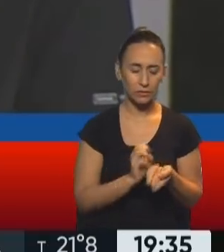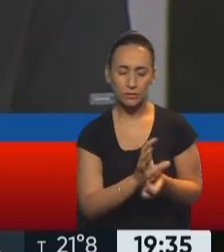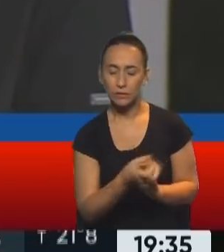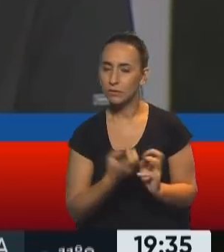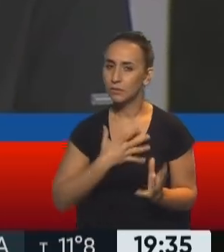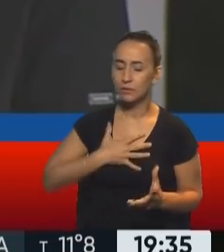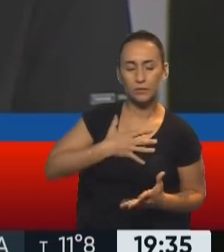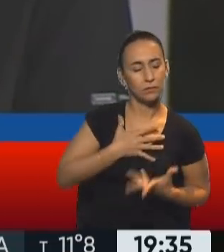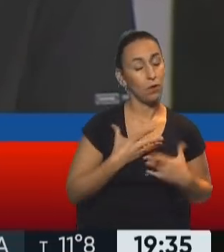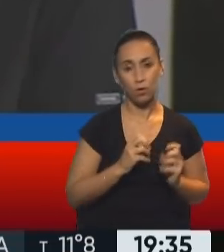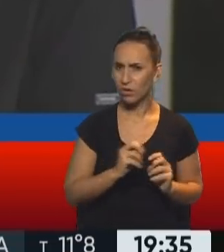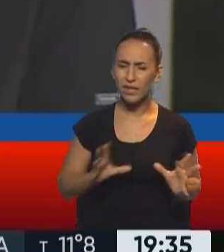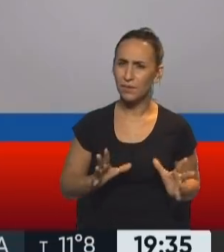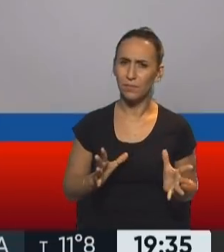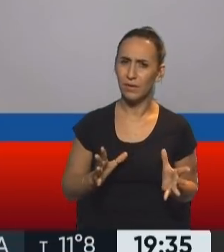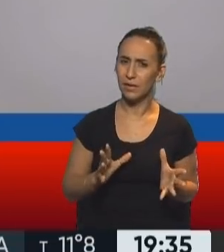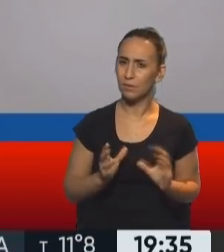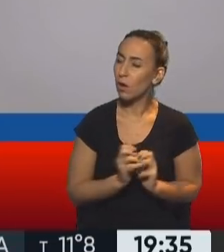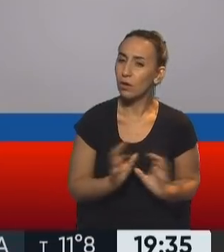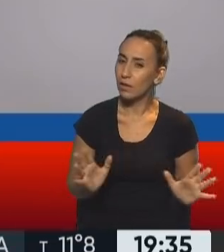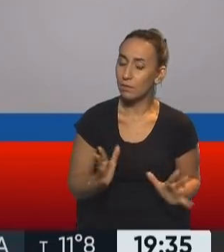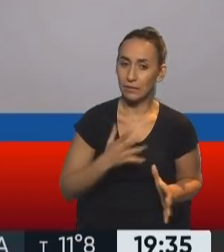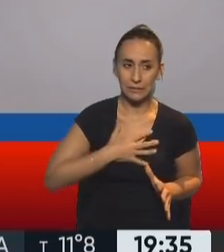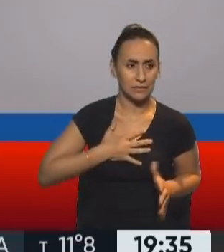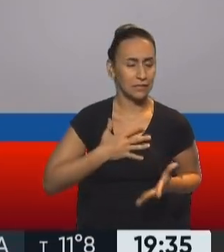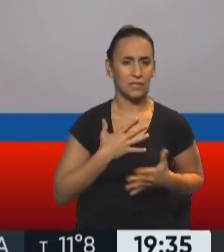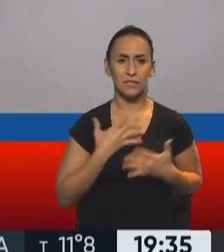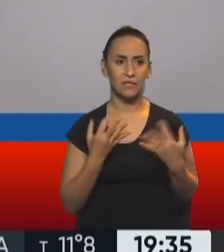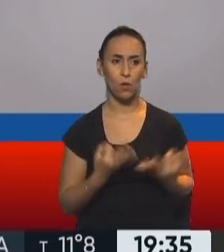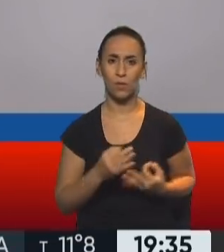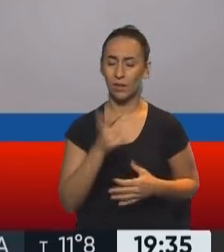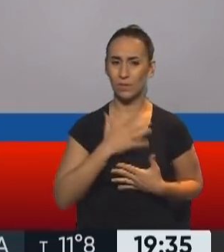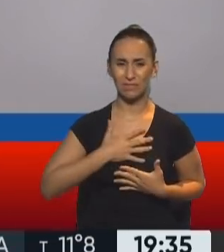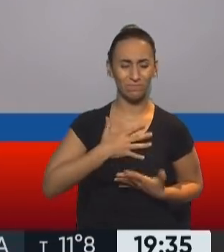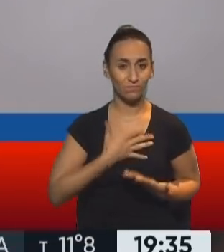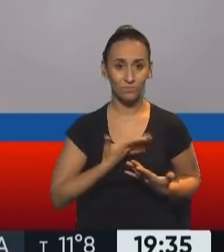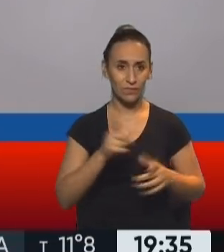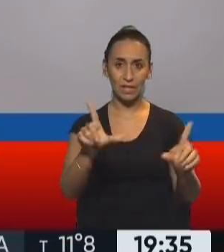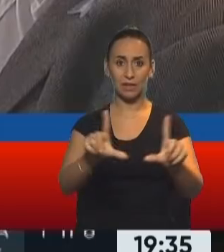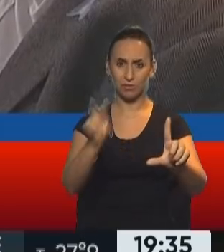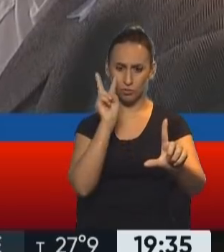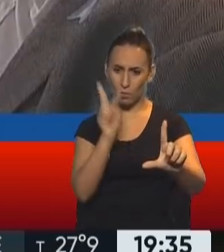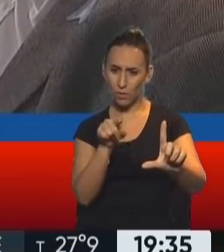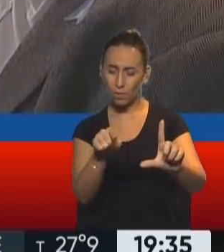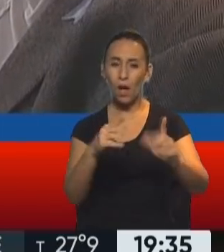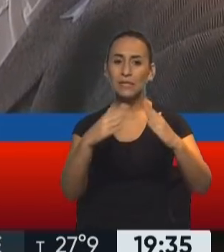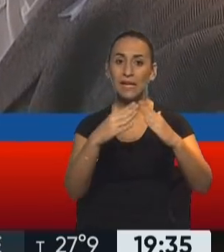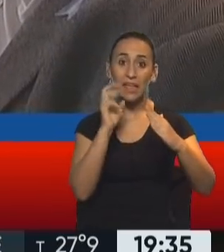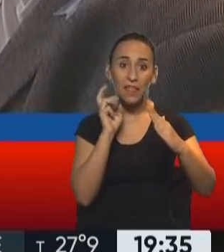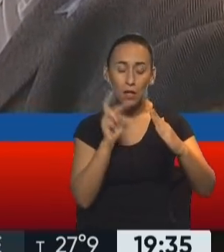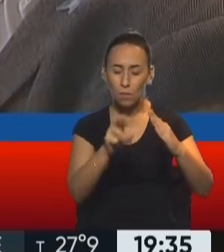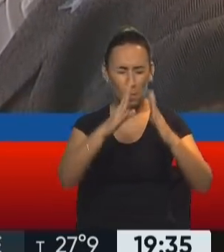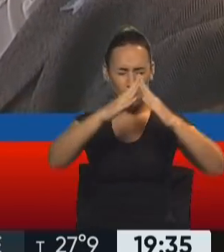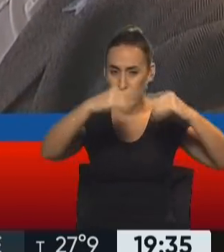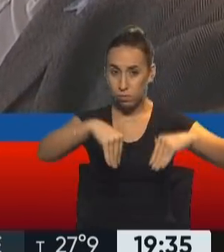muy feo, de enorme inseguridad. Veíamos por televisión cómo destruían la casa de Evo y no sabíamos dónde estaba